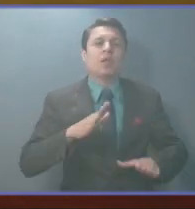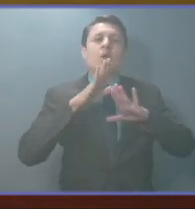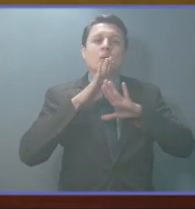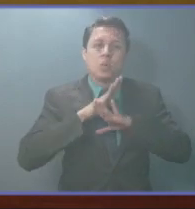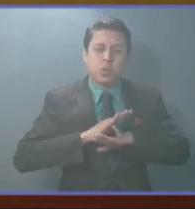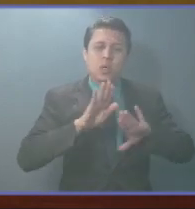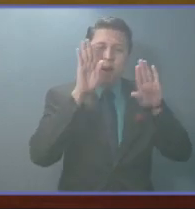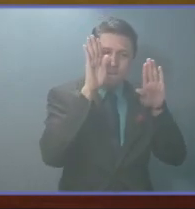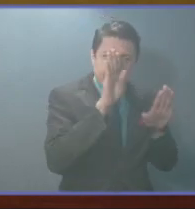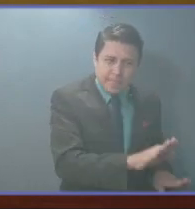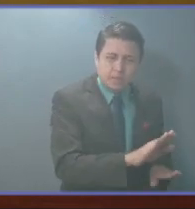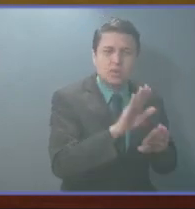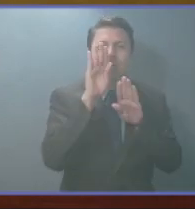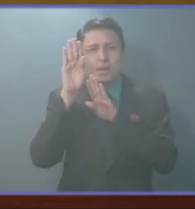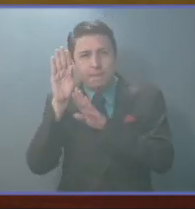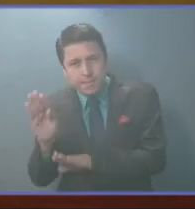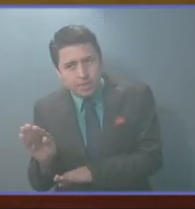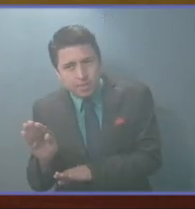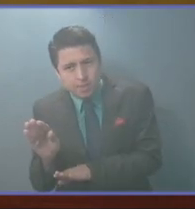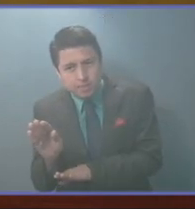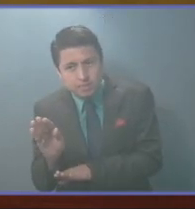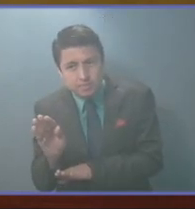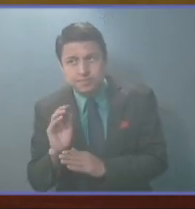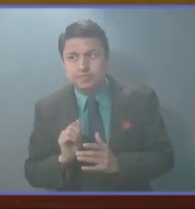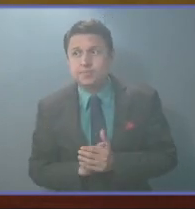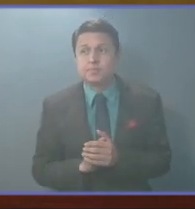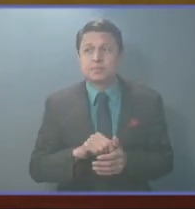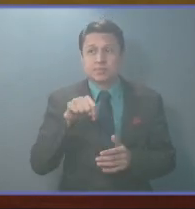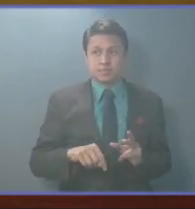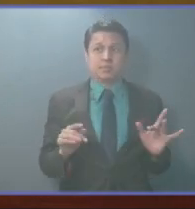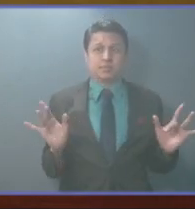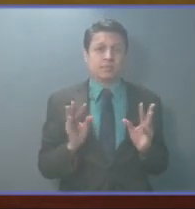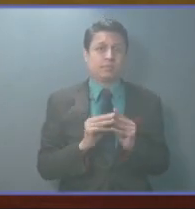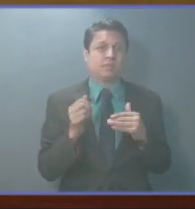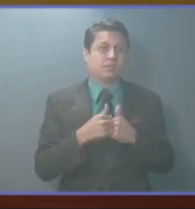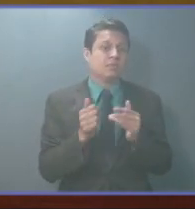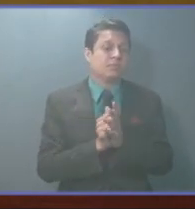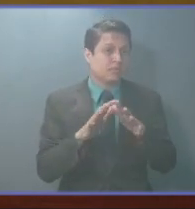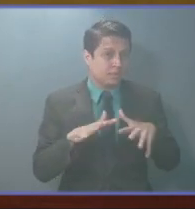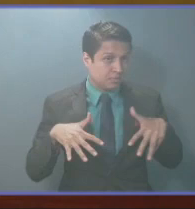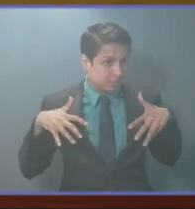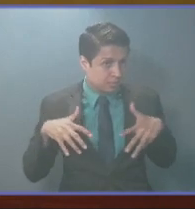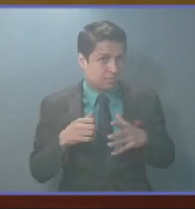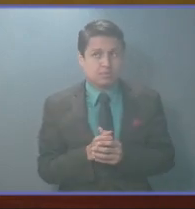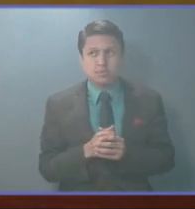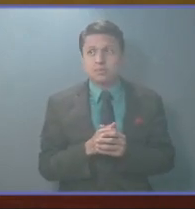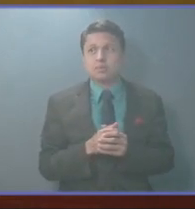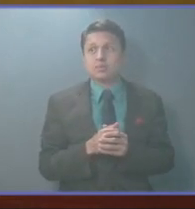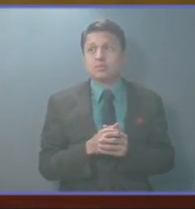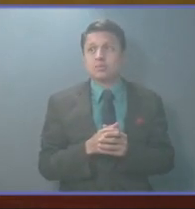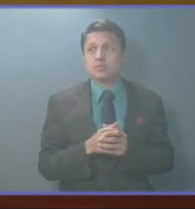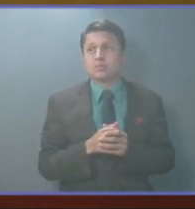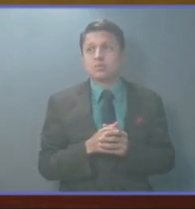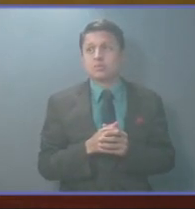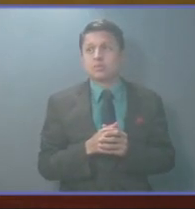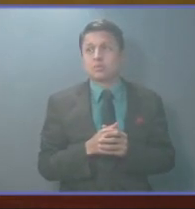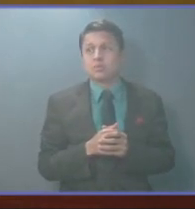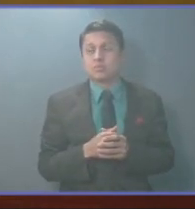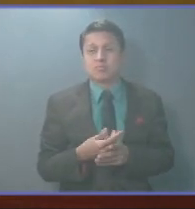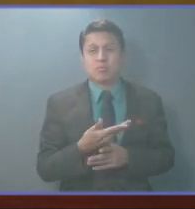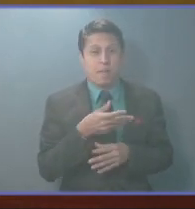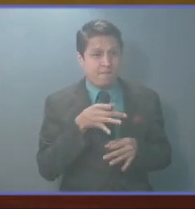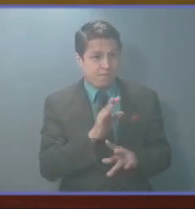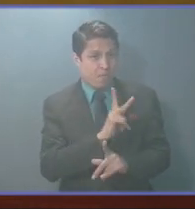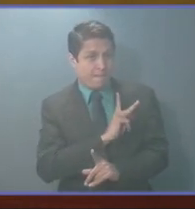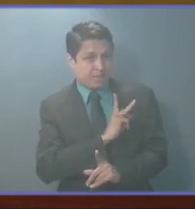cordura, el respeto en esta sesión plenaria. No podrá haber ningún señalamiento